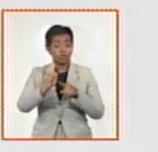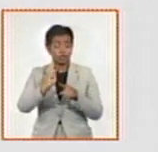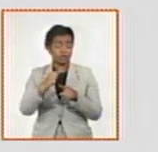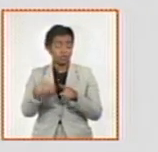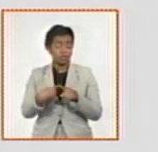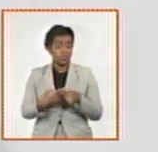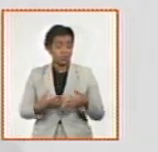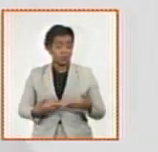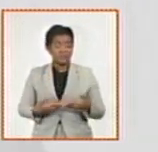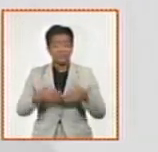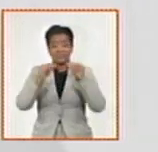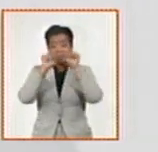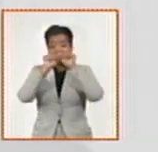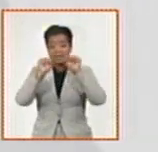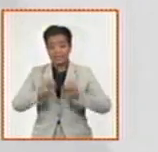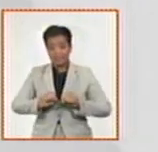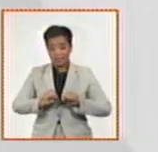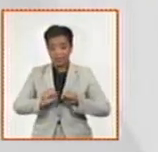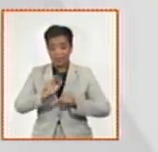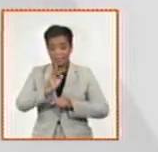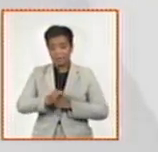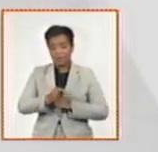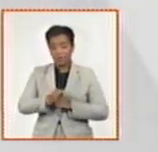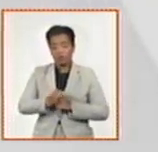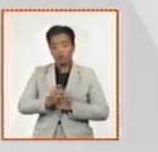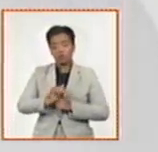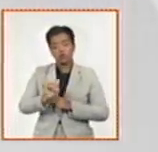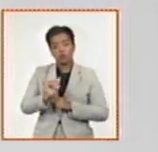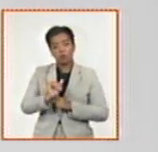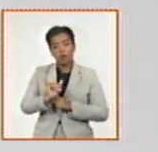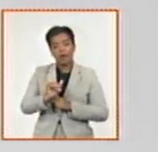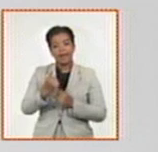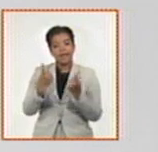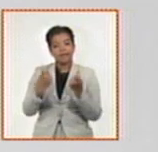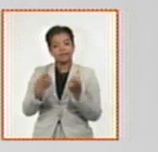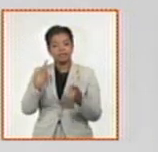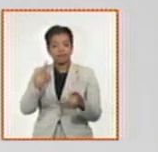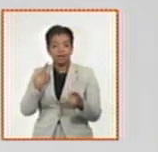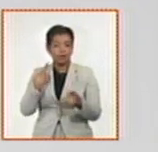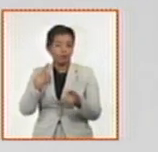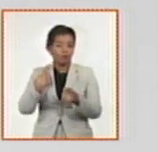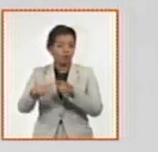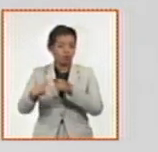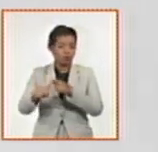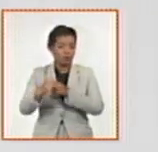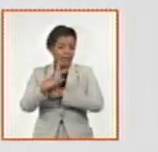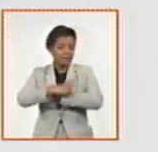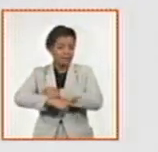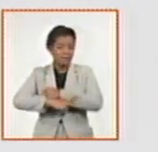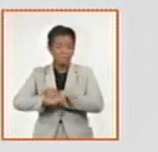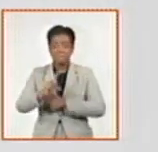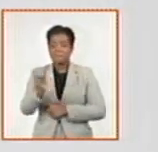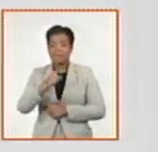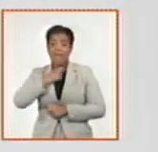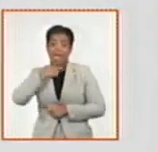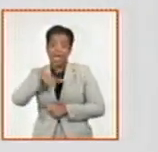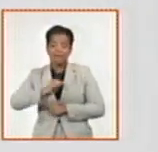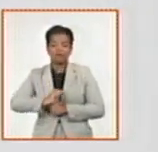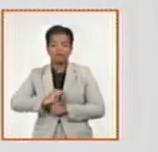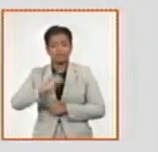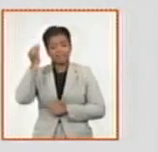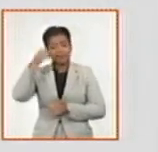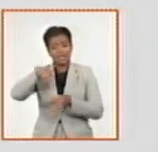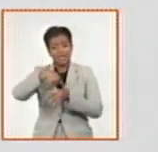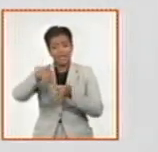que los sistemas agroecológicos disminuyen la dependencia exterior. Entonces, para una isla caribeña